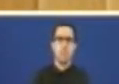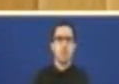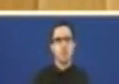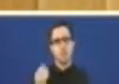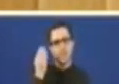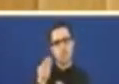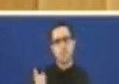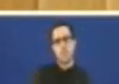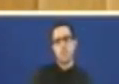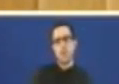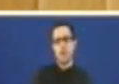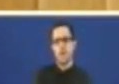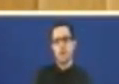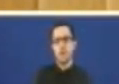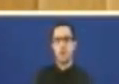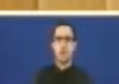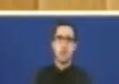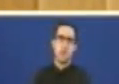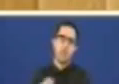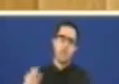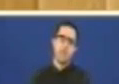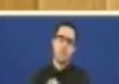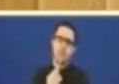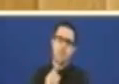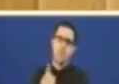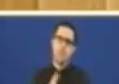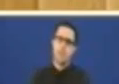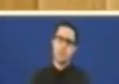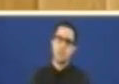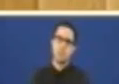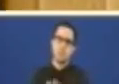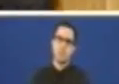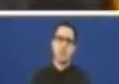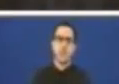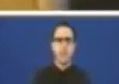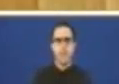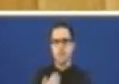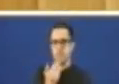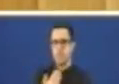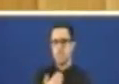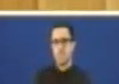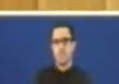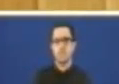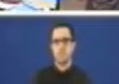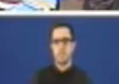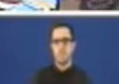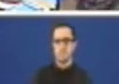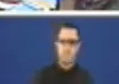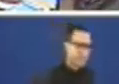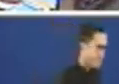debémonos a verdade e debemos, por tanto, dicir as cousas como son. Máis nada e moitas gracias. Moitas gracias, señor Emérito.